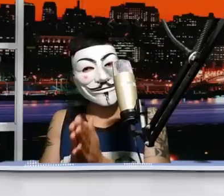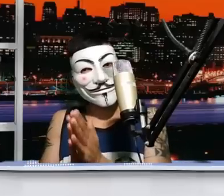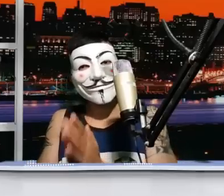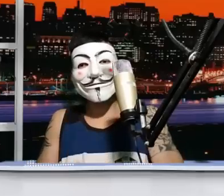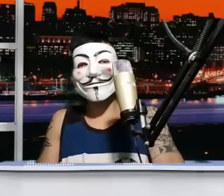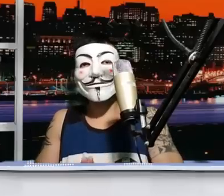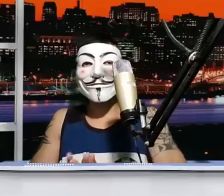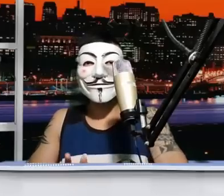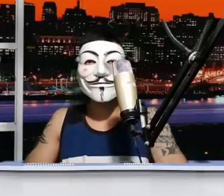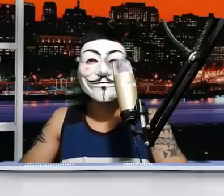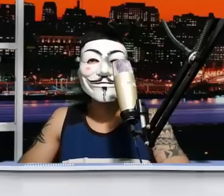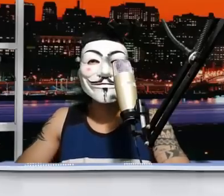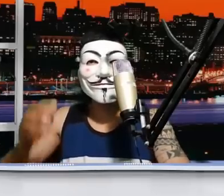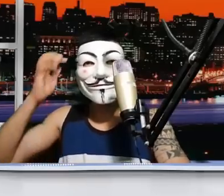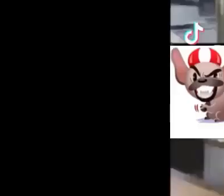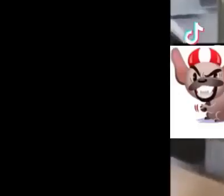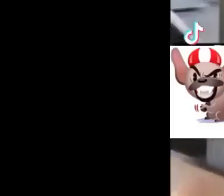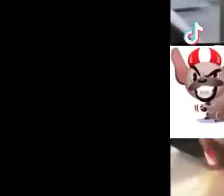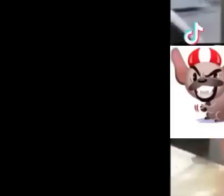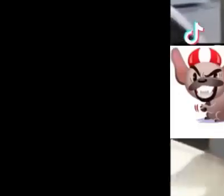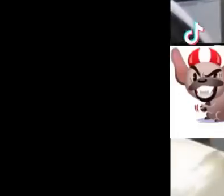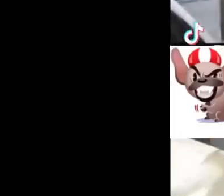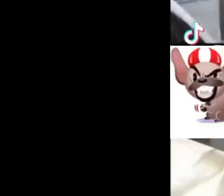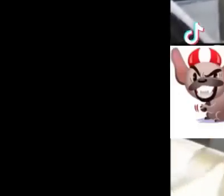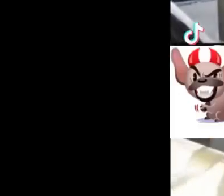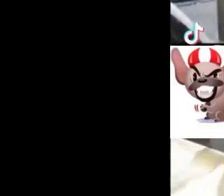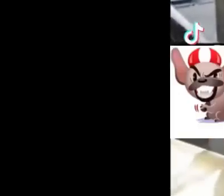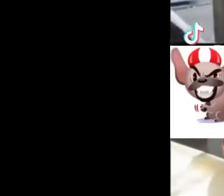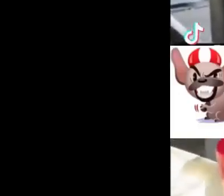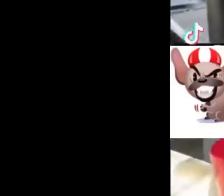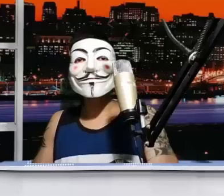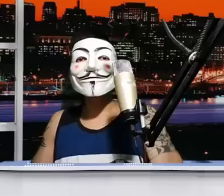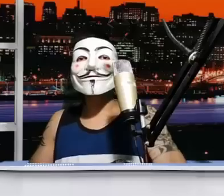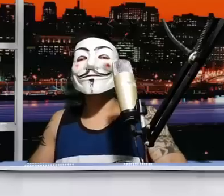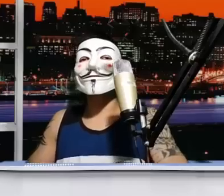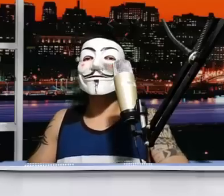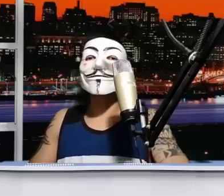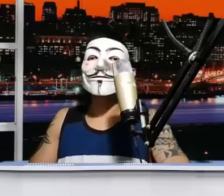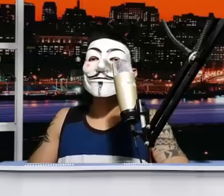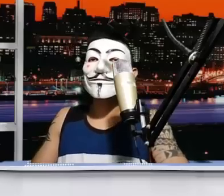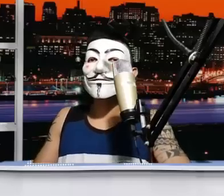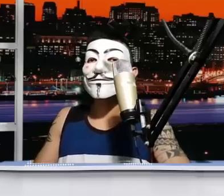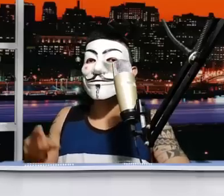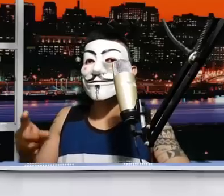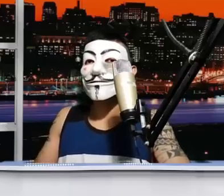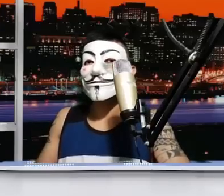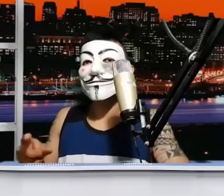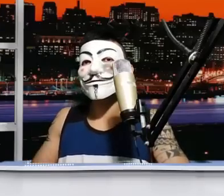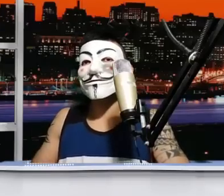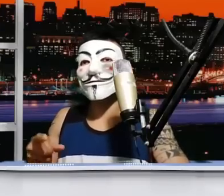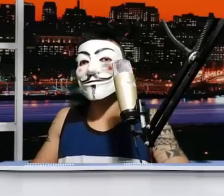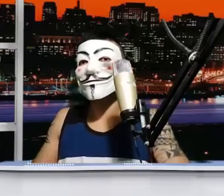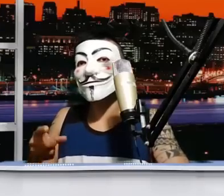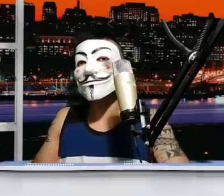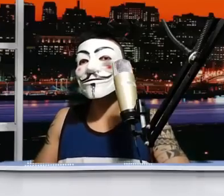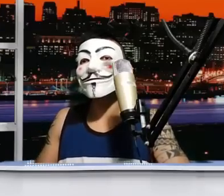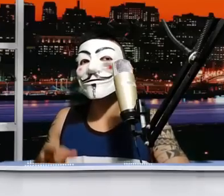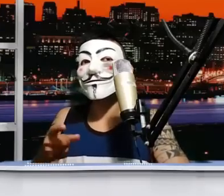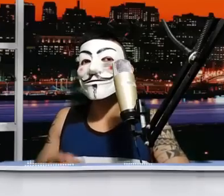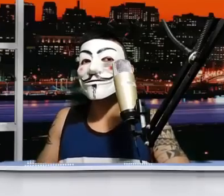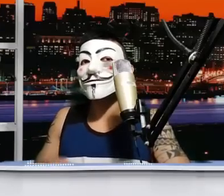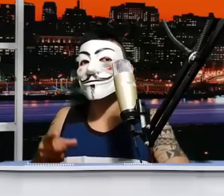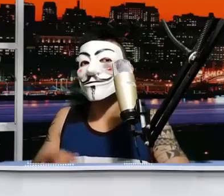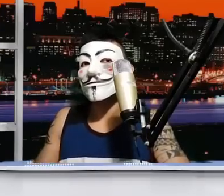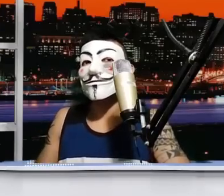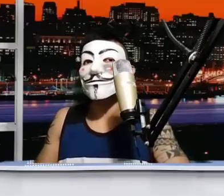tantas babosadas, démosle con todo. Ya va con pendejada. Muy bien, en primer lugar, siguiendo con el desafuero de Beto Romero,